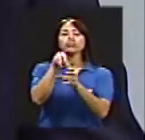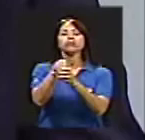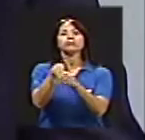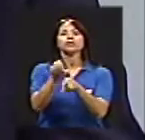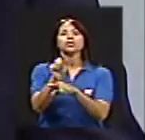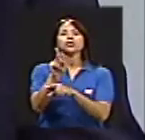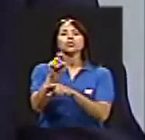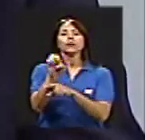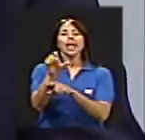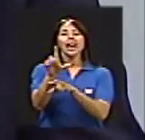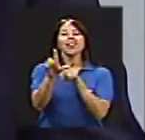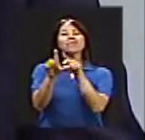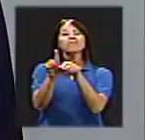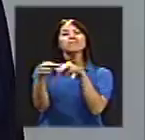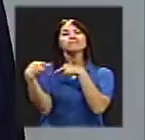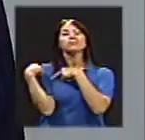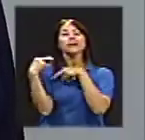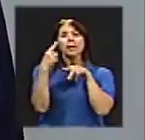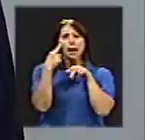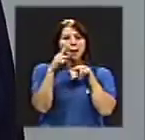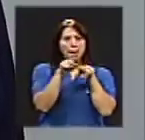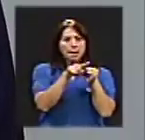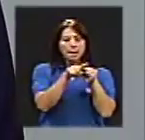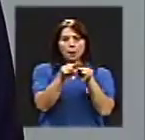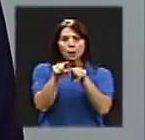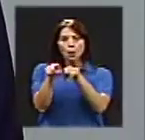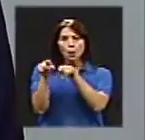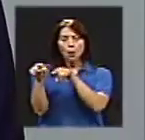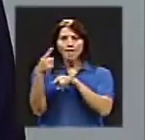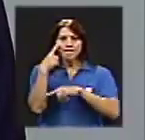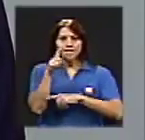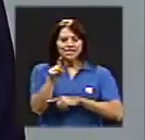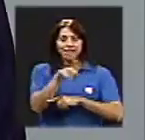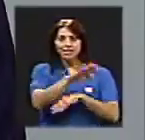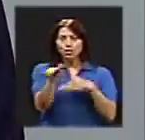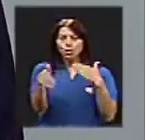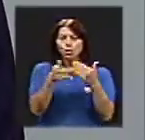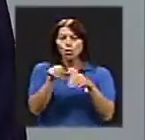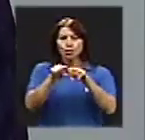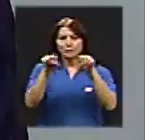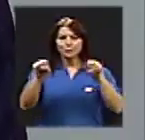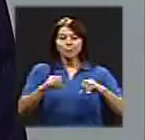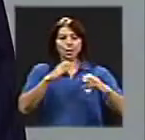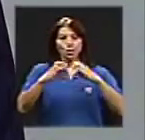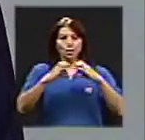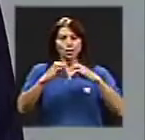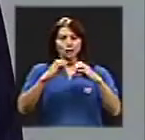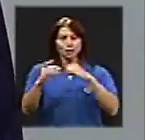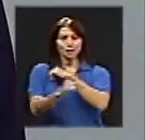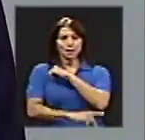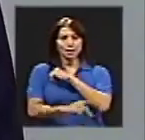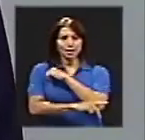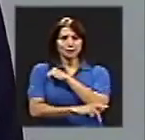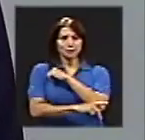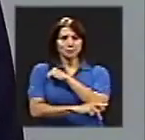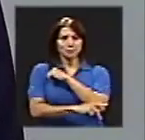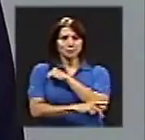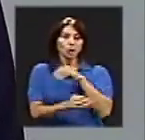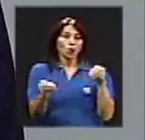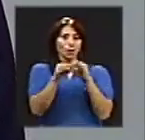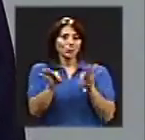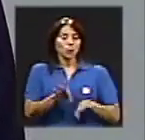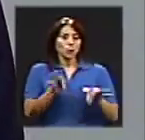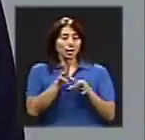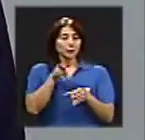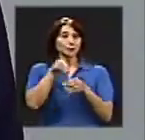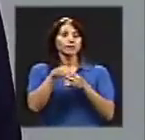control y la fiscalización de todo el sistema de comunicaciones del país, incluyendo lo más importante, que son